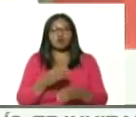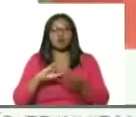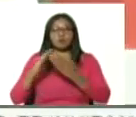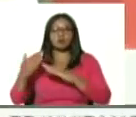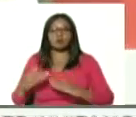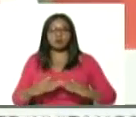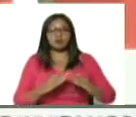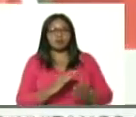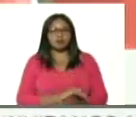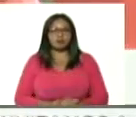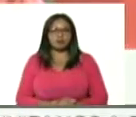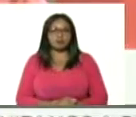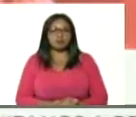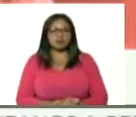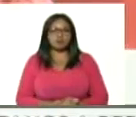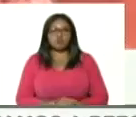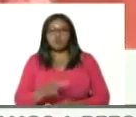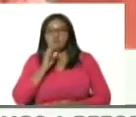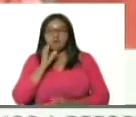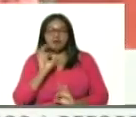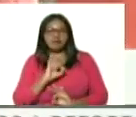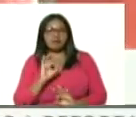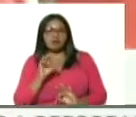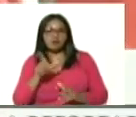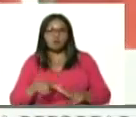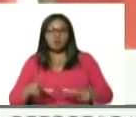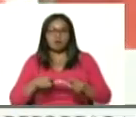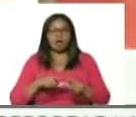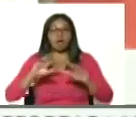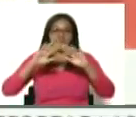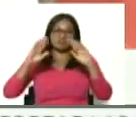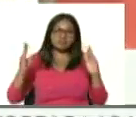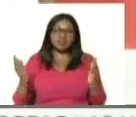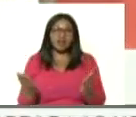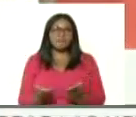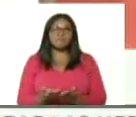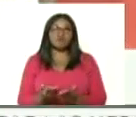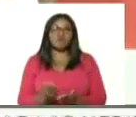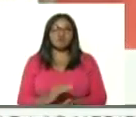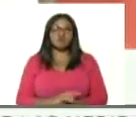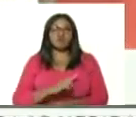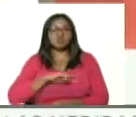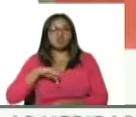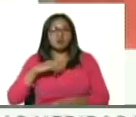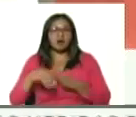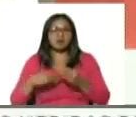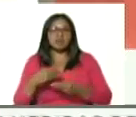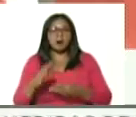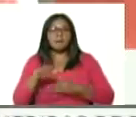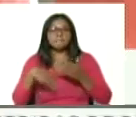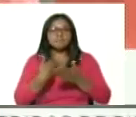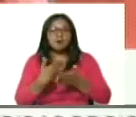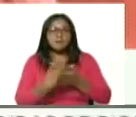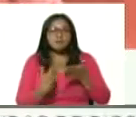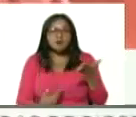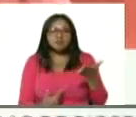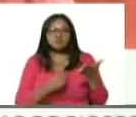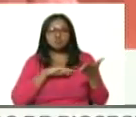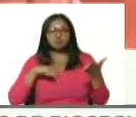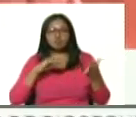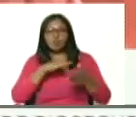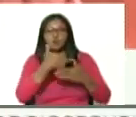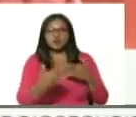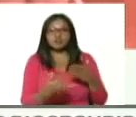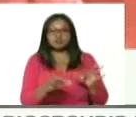en ninguna parte del mundo un gobierno socialista comunal como el que estamos proponiendo nosotros. O sea que nuestro proyecto